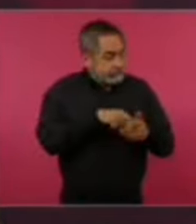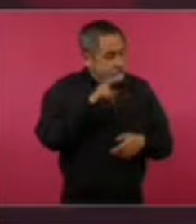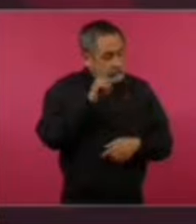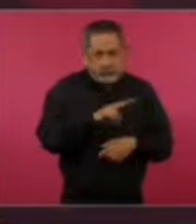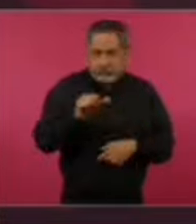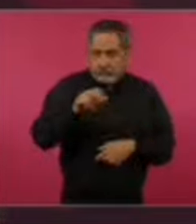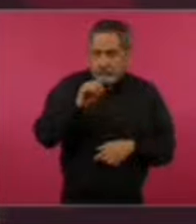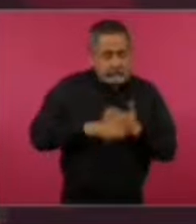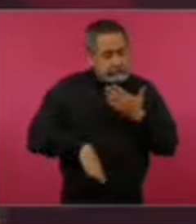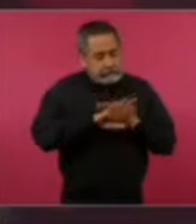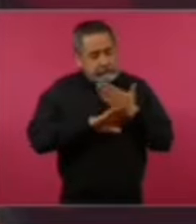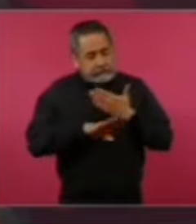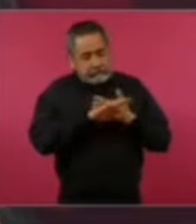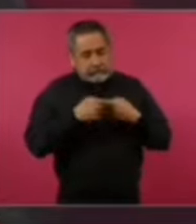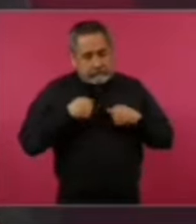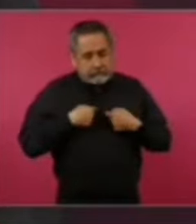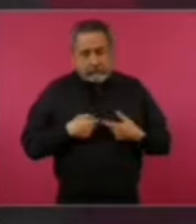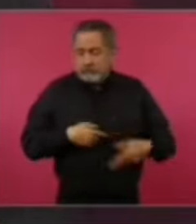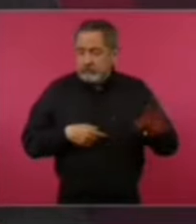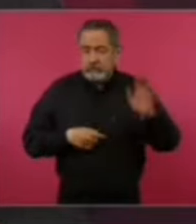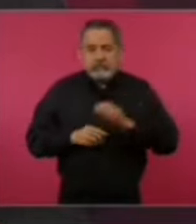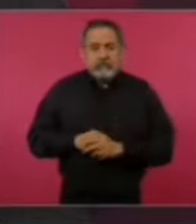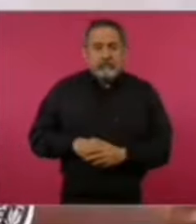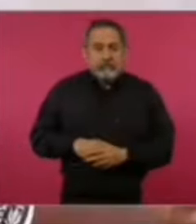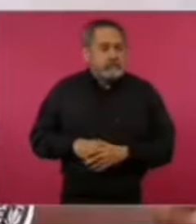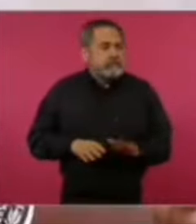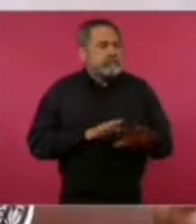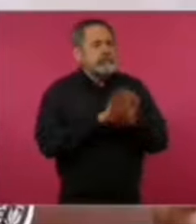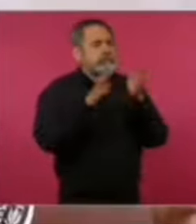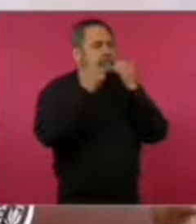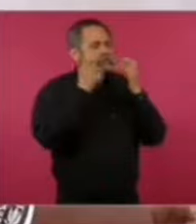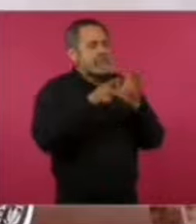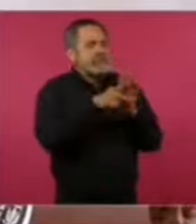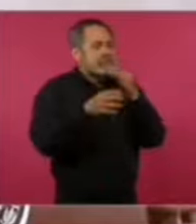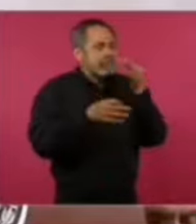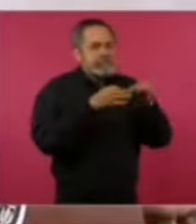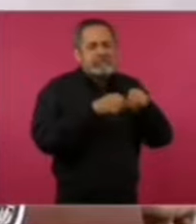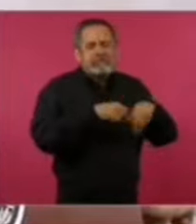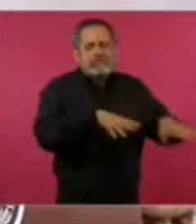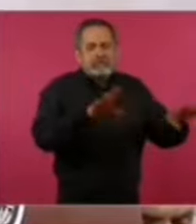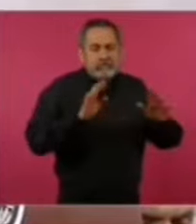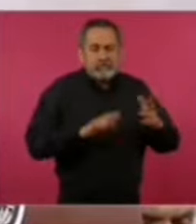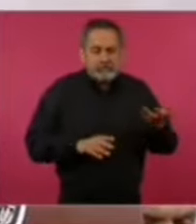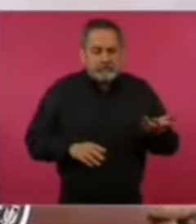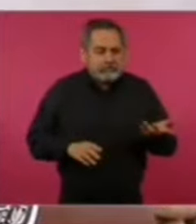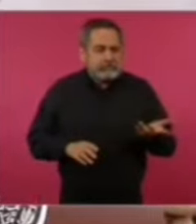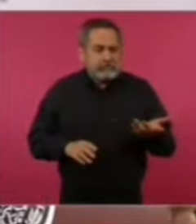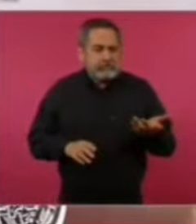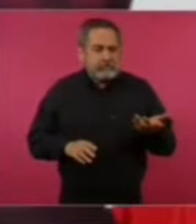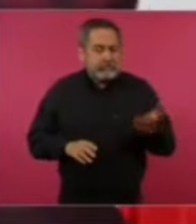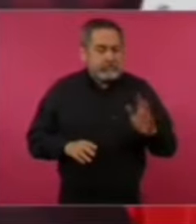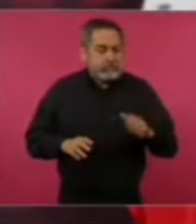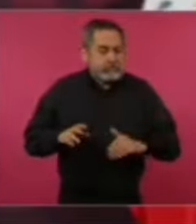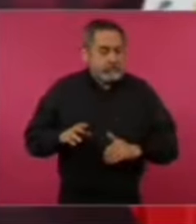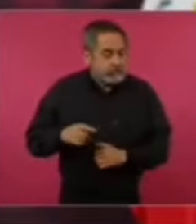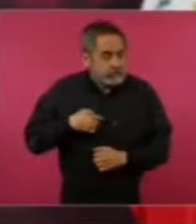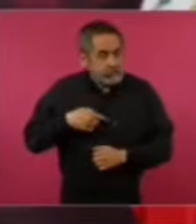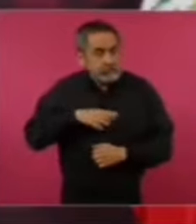propia, si fuese cualquier otra periodista o cualquier periodista, yo diría,